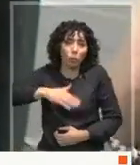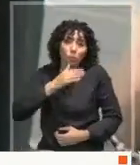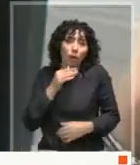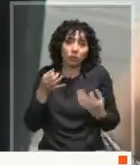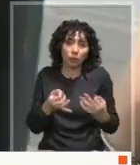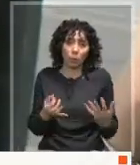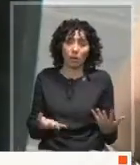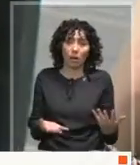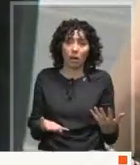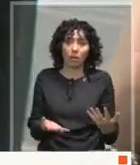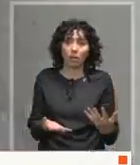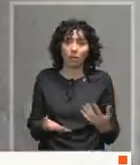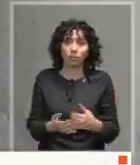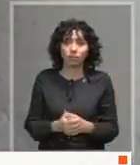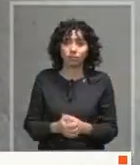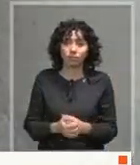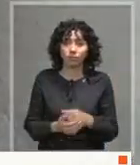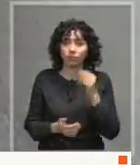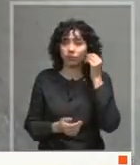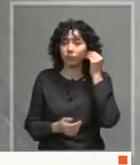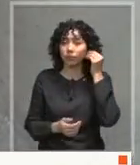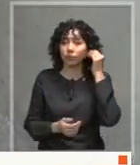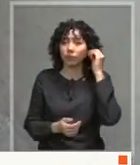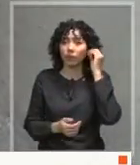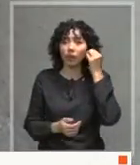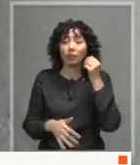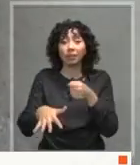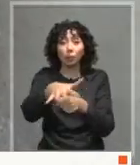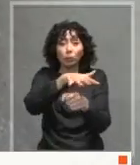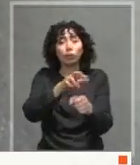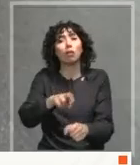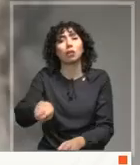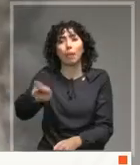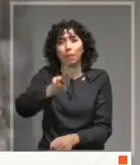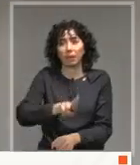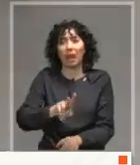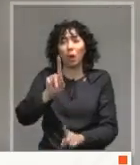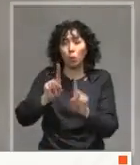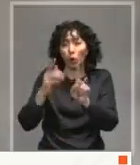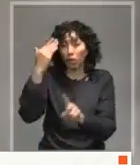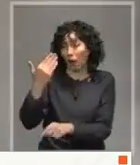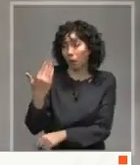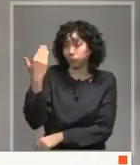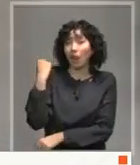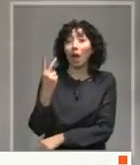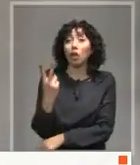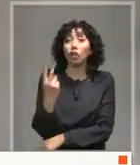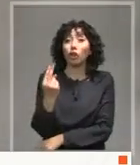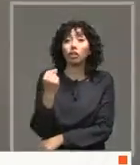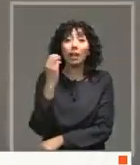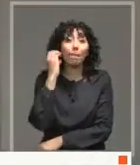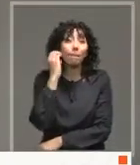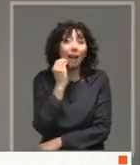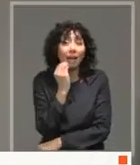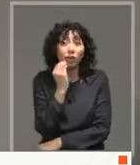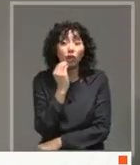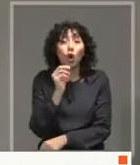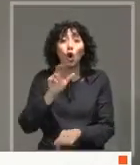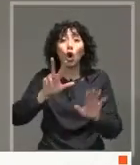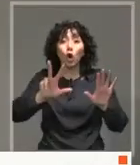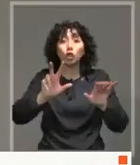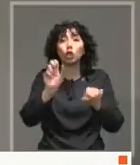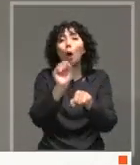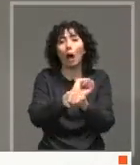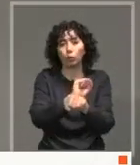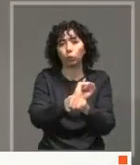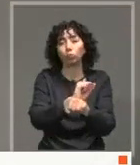como usuarios. Y la situación se repite. Hace solo unos días, el 12 de mayo, dueños de 8 autos también